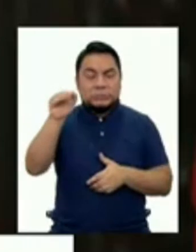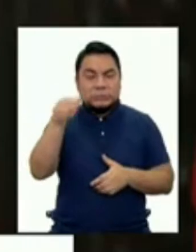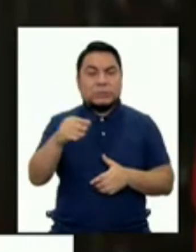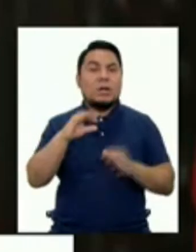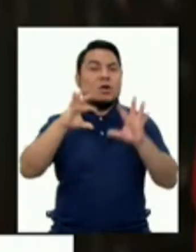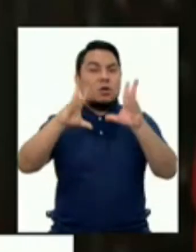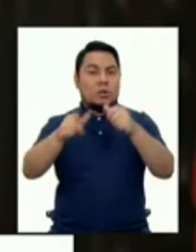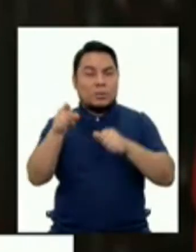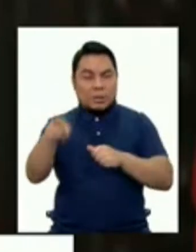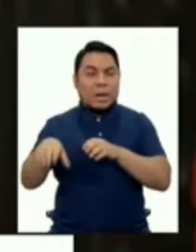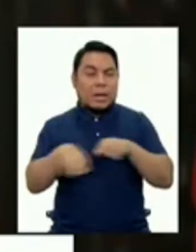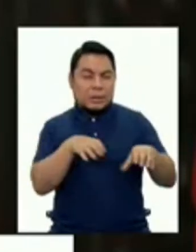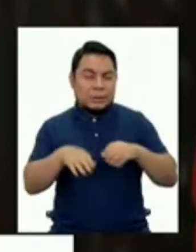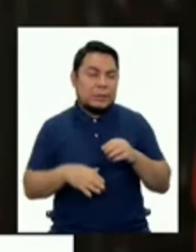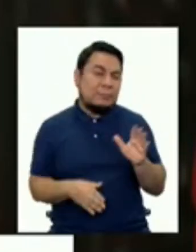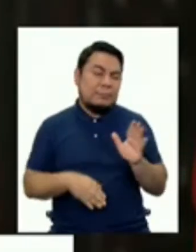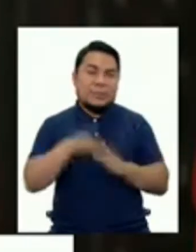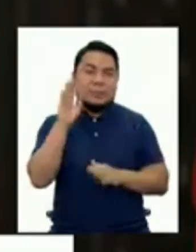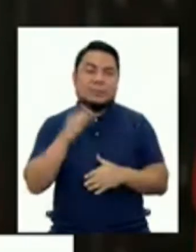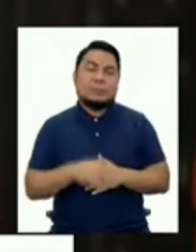delictiva actúe con mayor